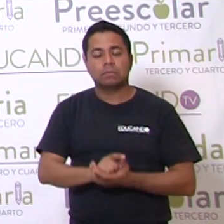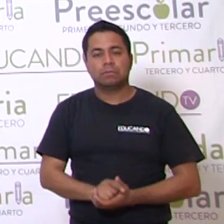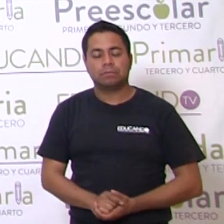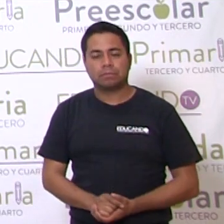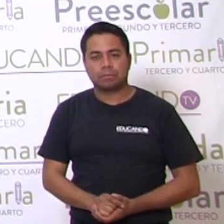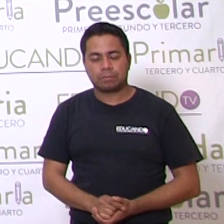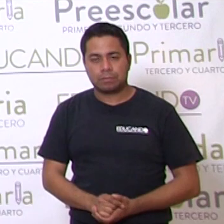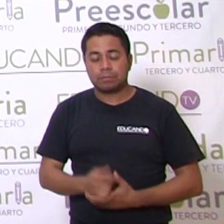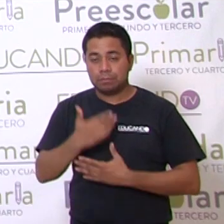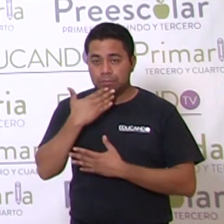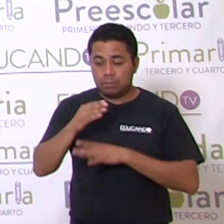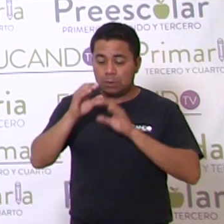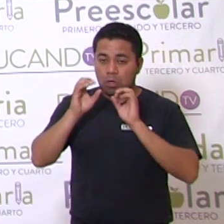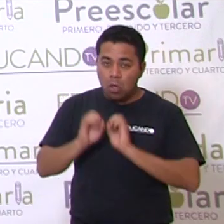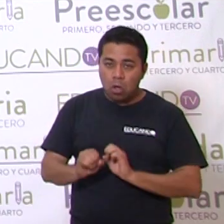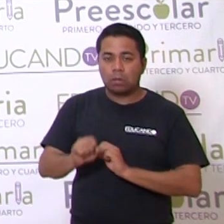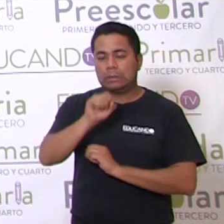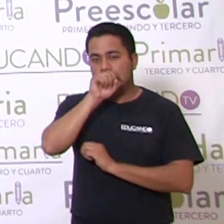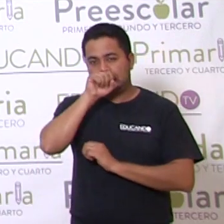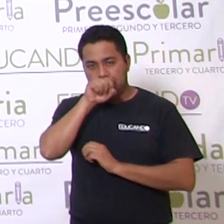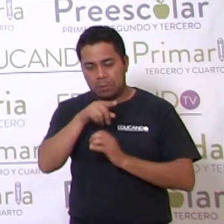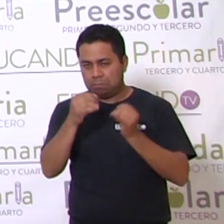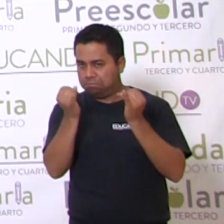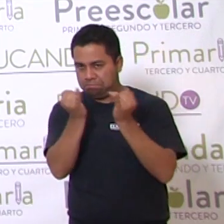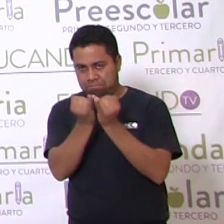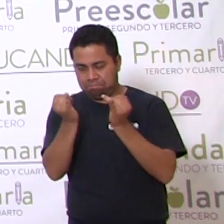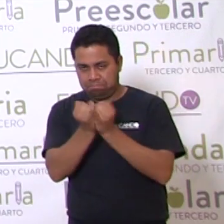bien, o también